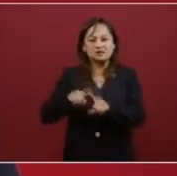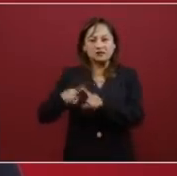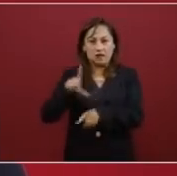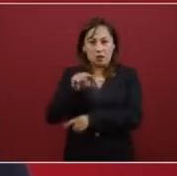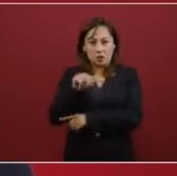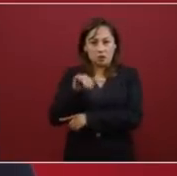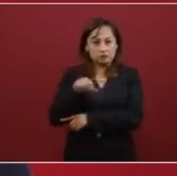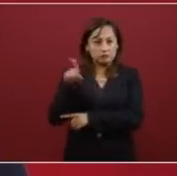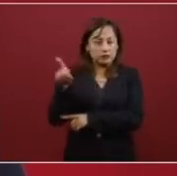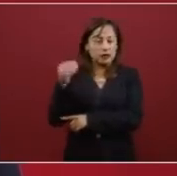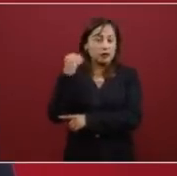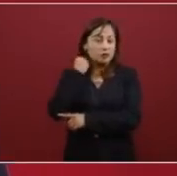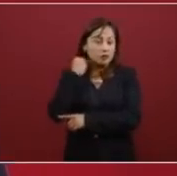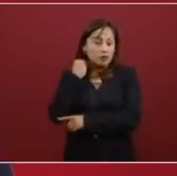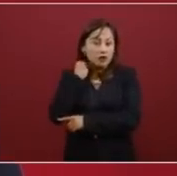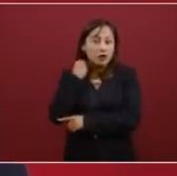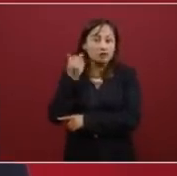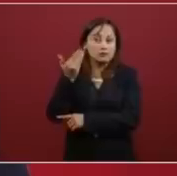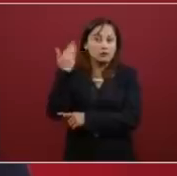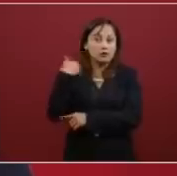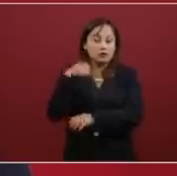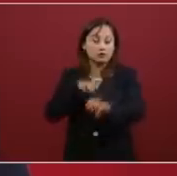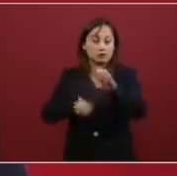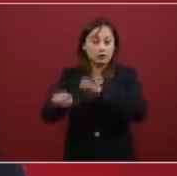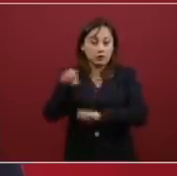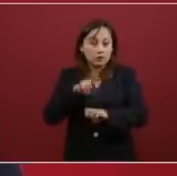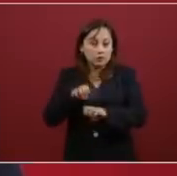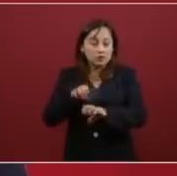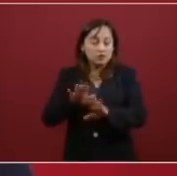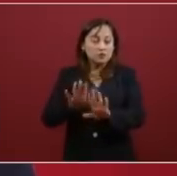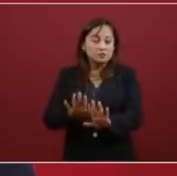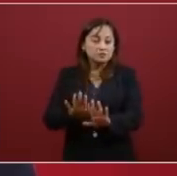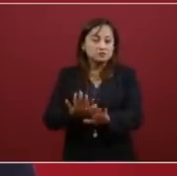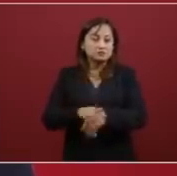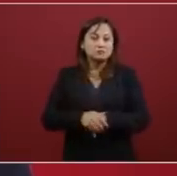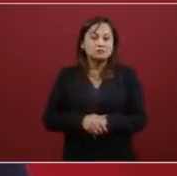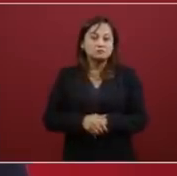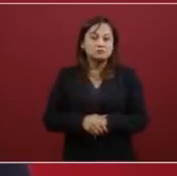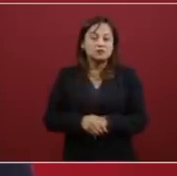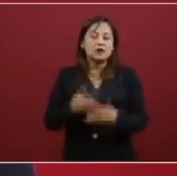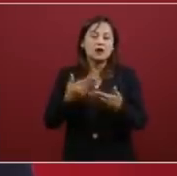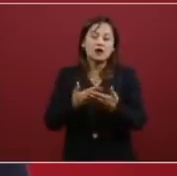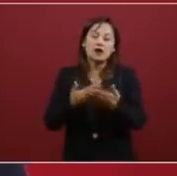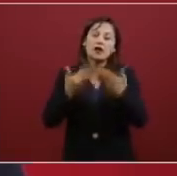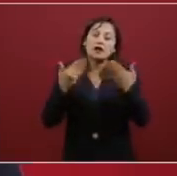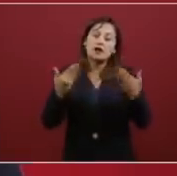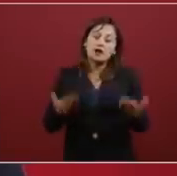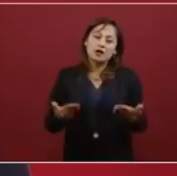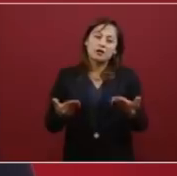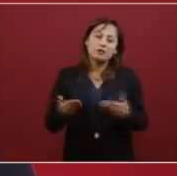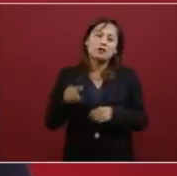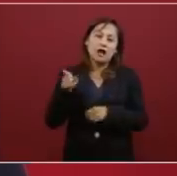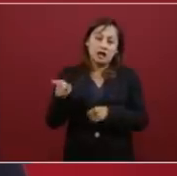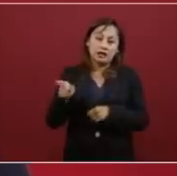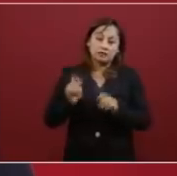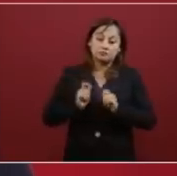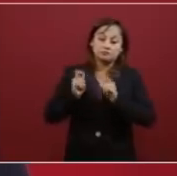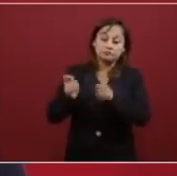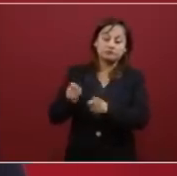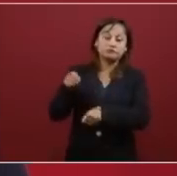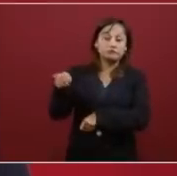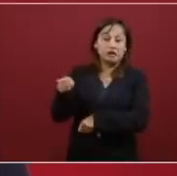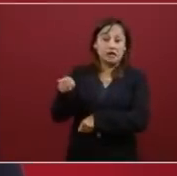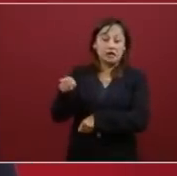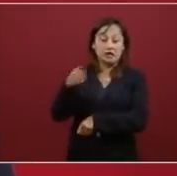empresa, pues ahora, si a él le tocara atender este asunto,